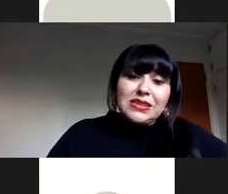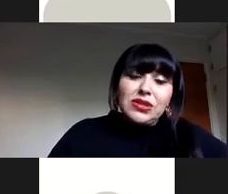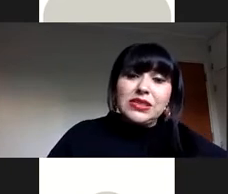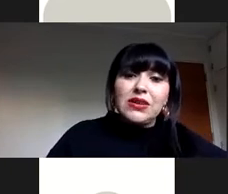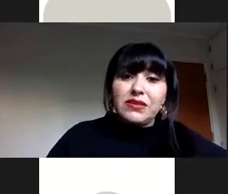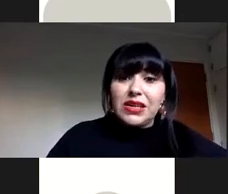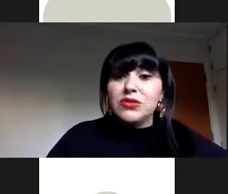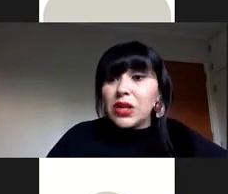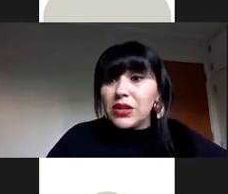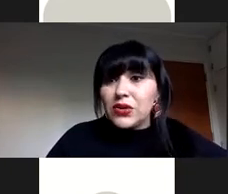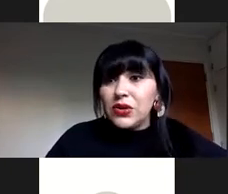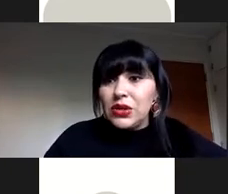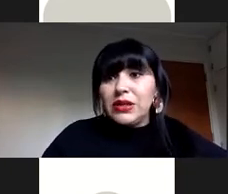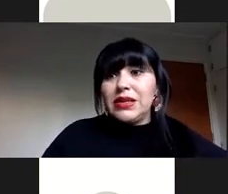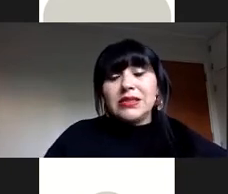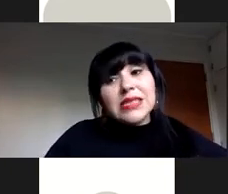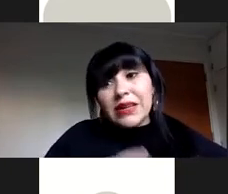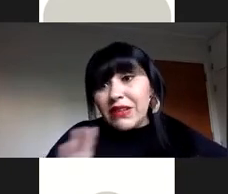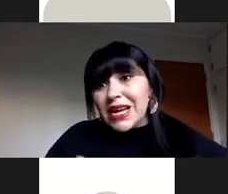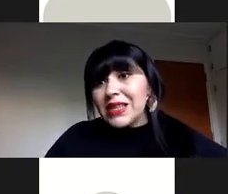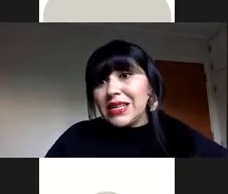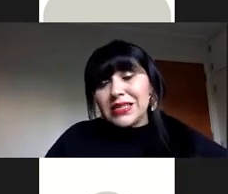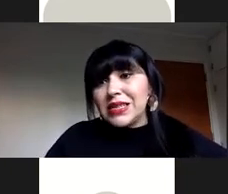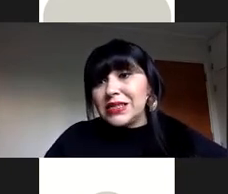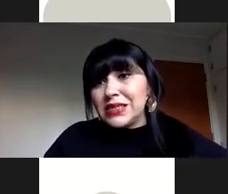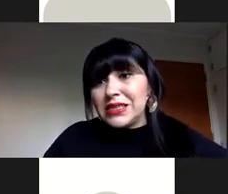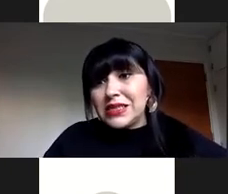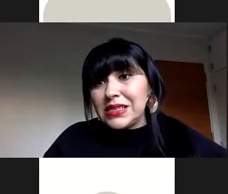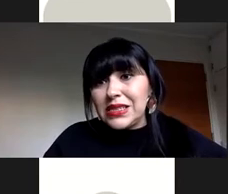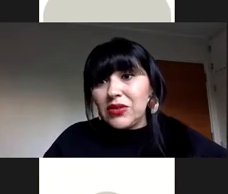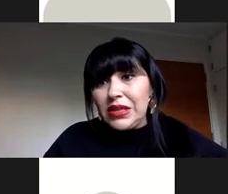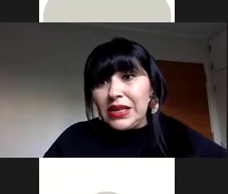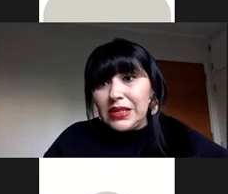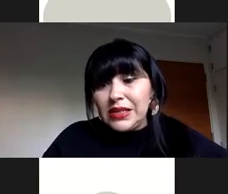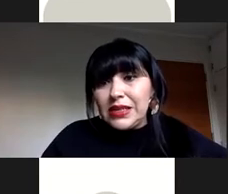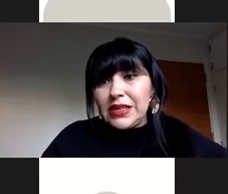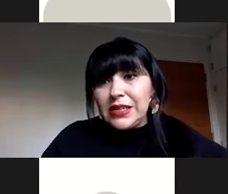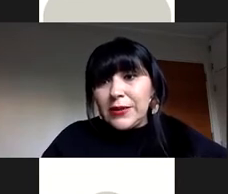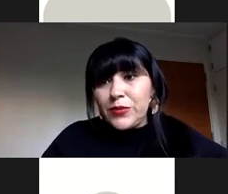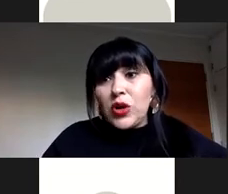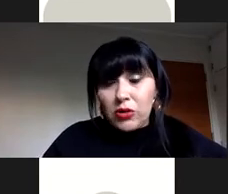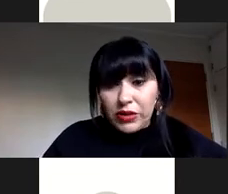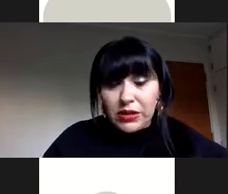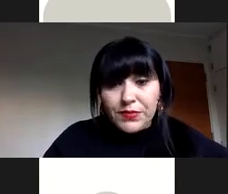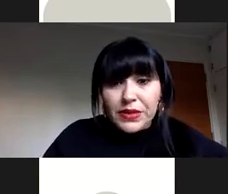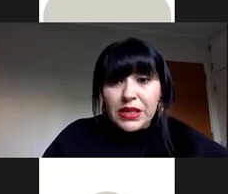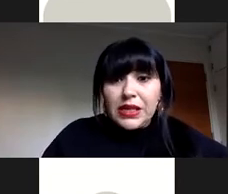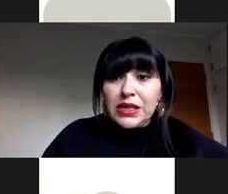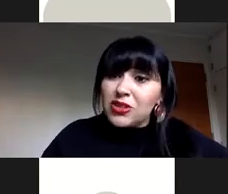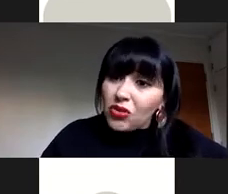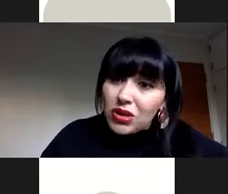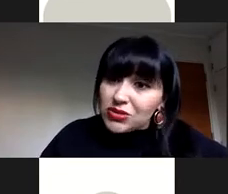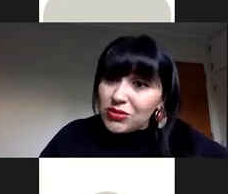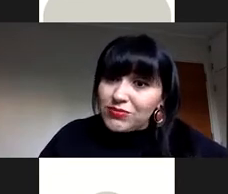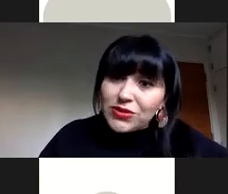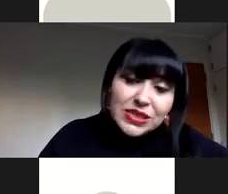le ha solicitado rebaja de sueldo, sin hablar de las tasas de cesantía que hoy día nos agobian. Y que